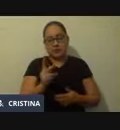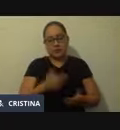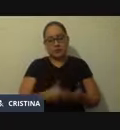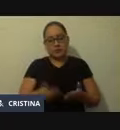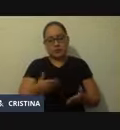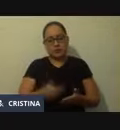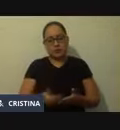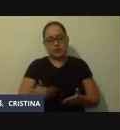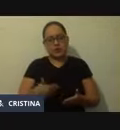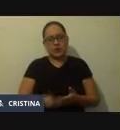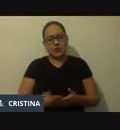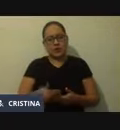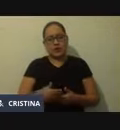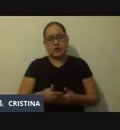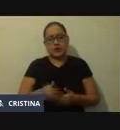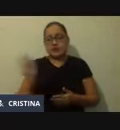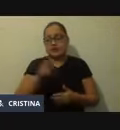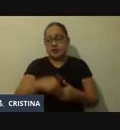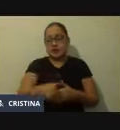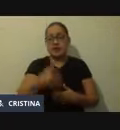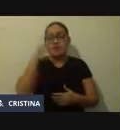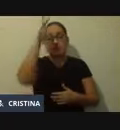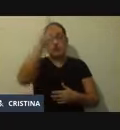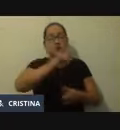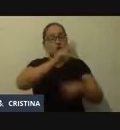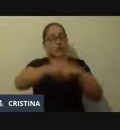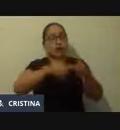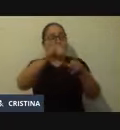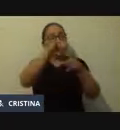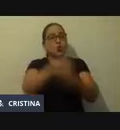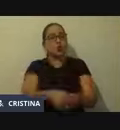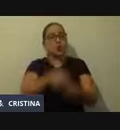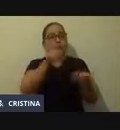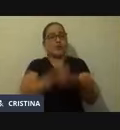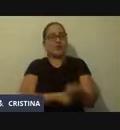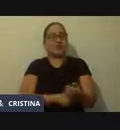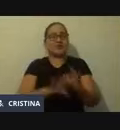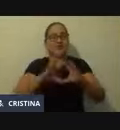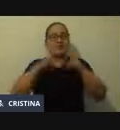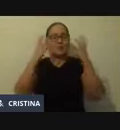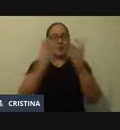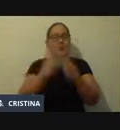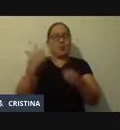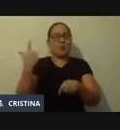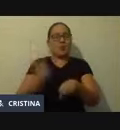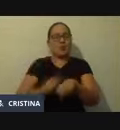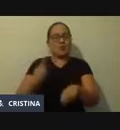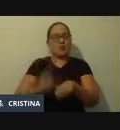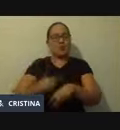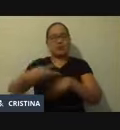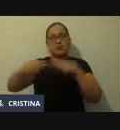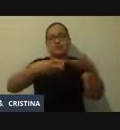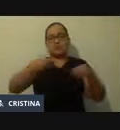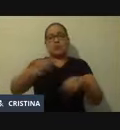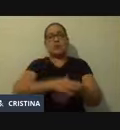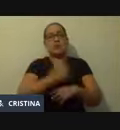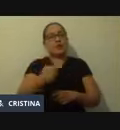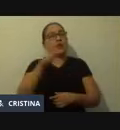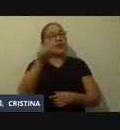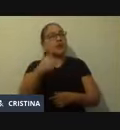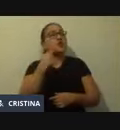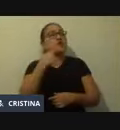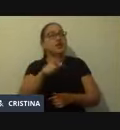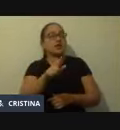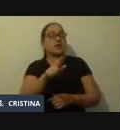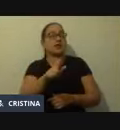detonar mucho bullying, que yo le llamo el bullying pandémico, el bullying que se va a generar a raíz del miedo a que alguien te